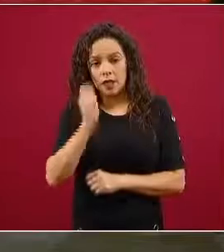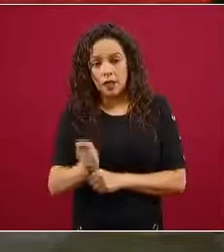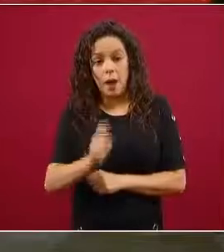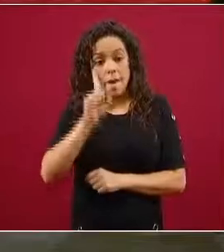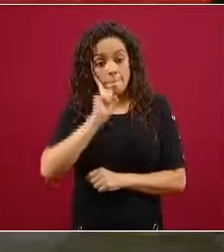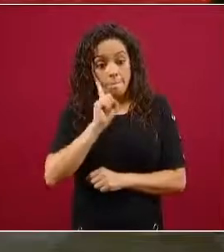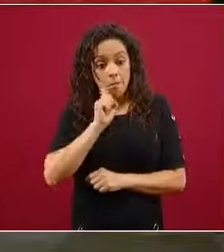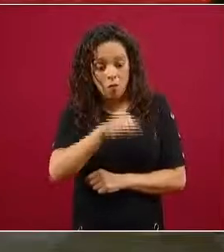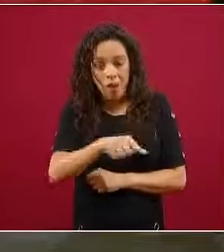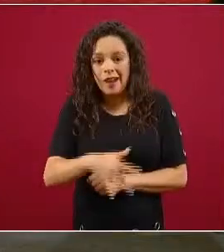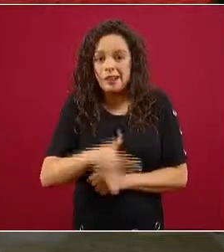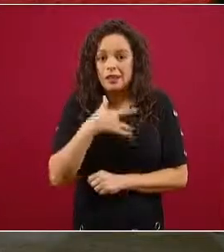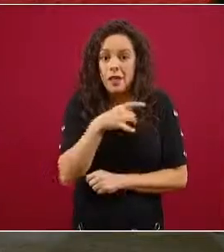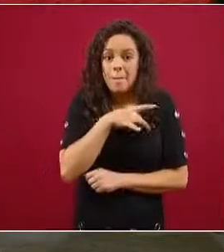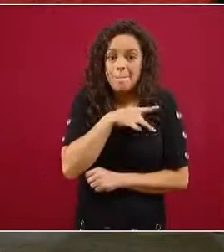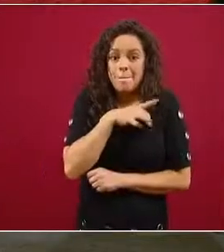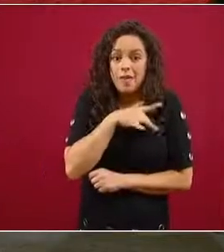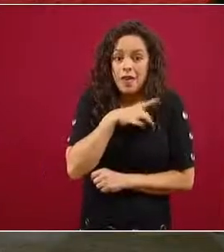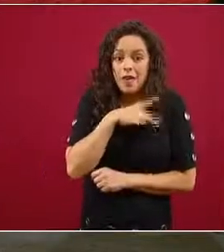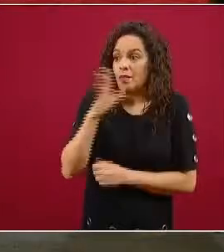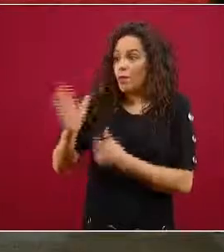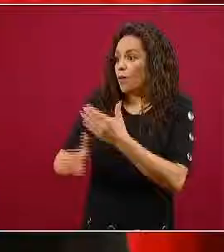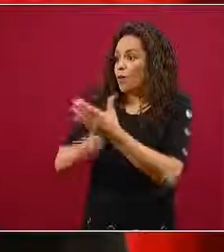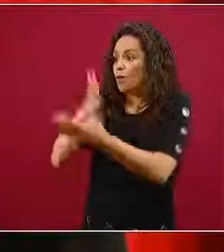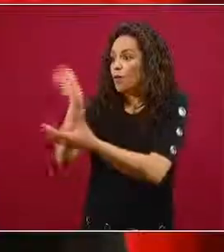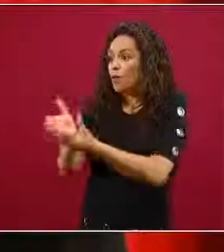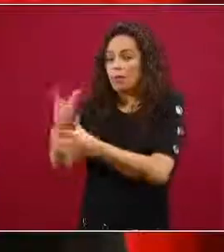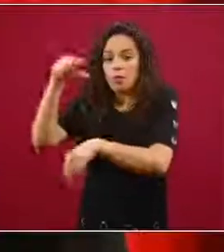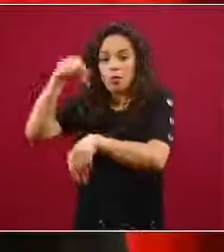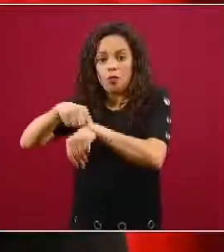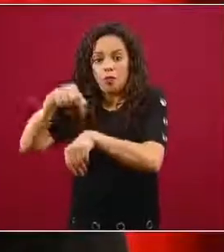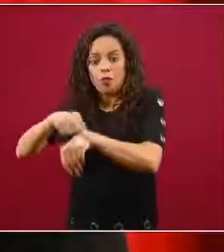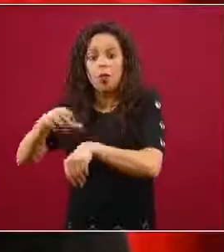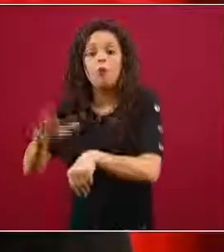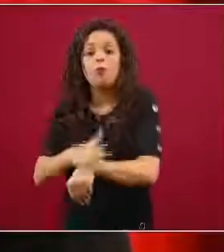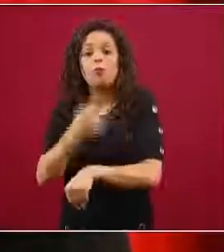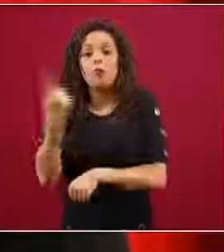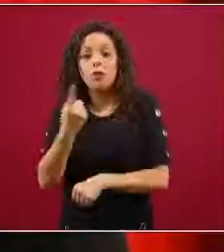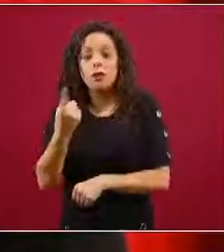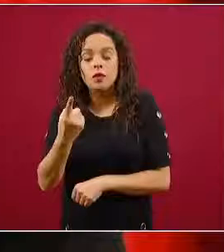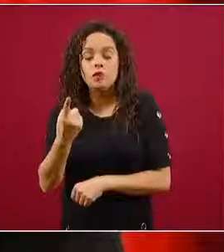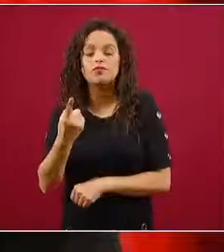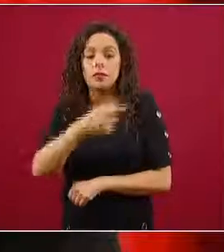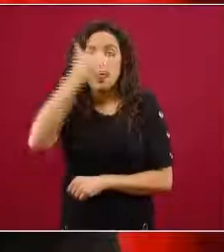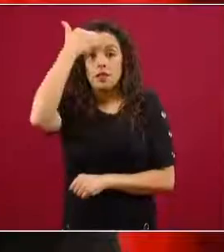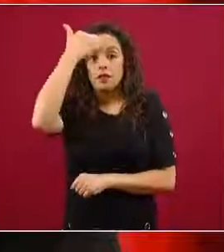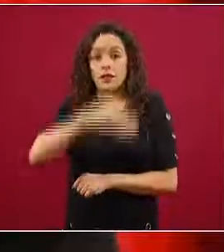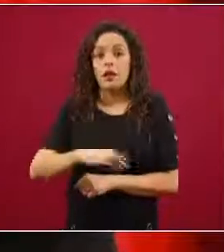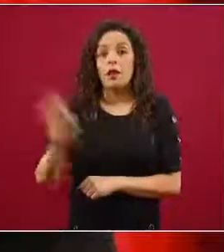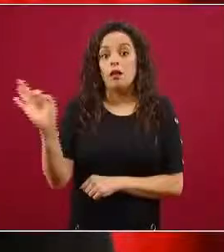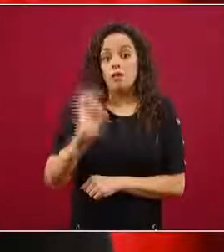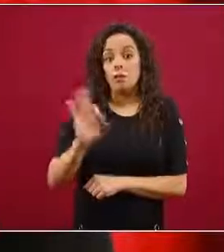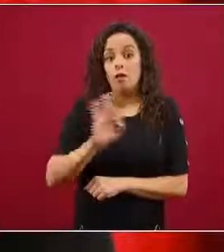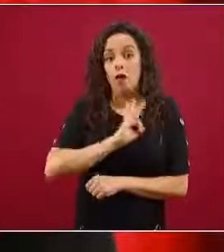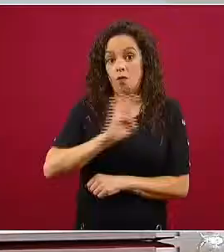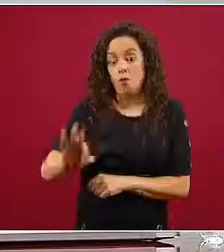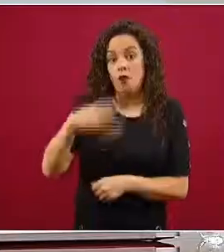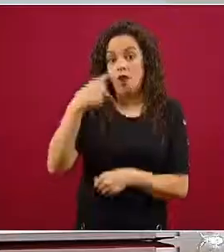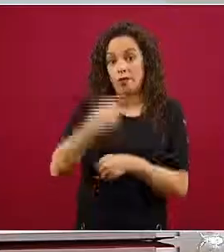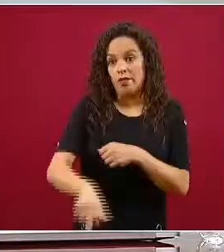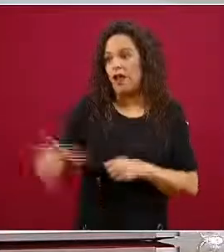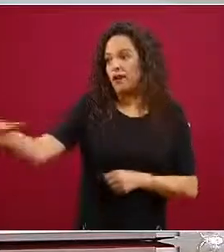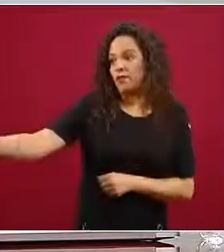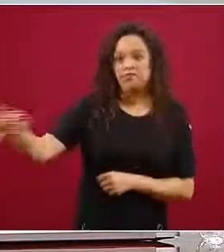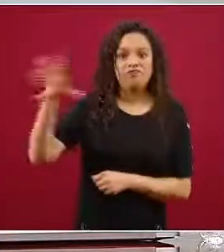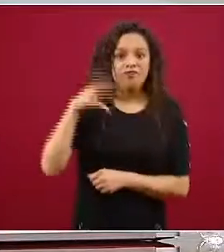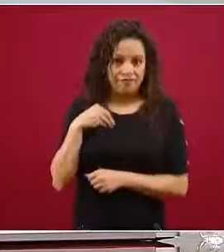es miedo de ir a los servicios porque perciben un riesgo de